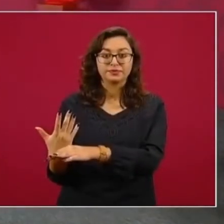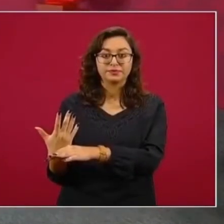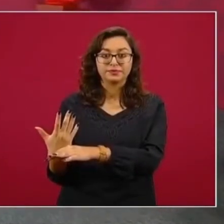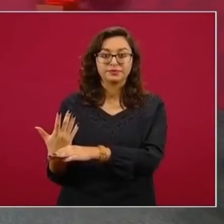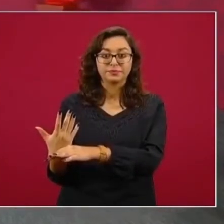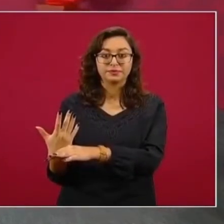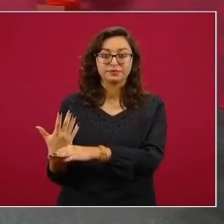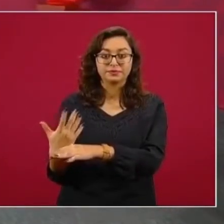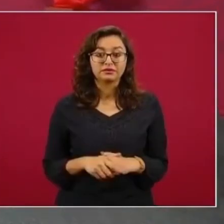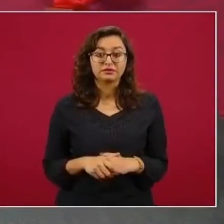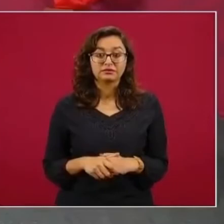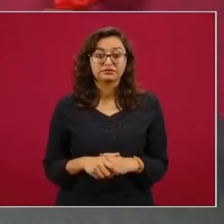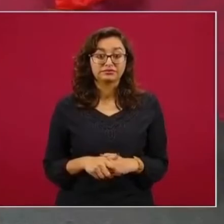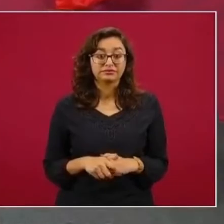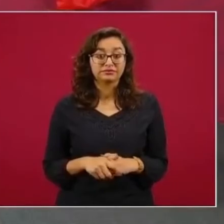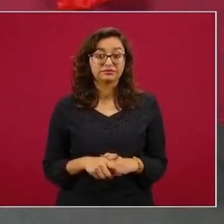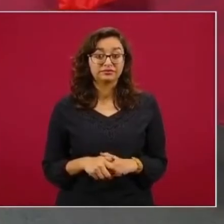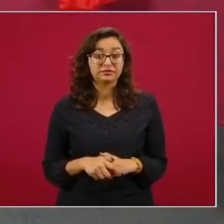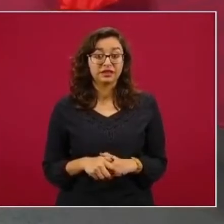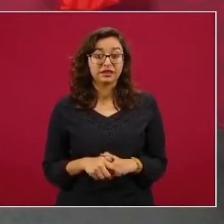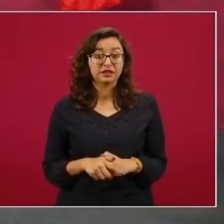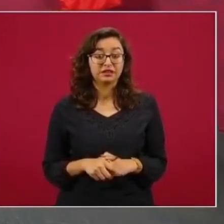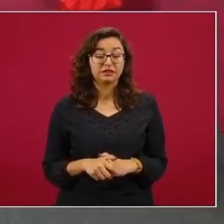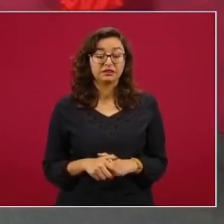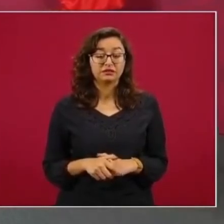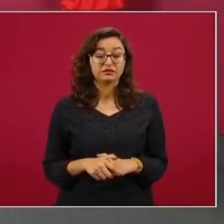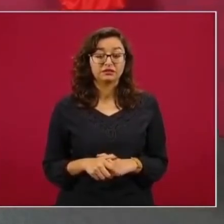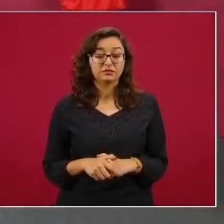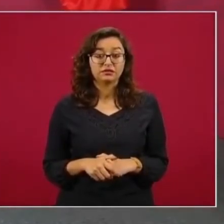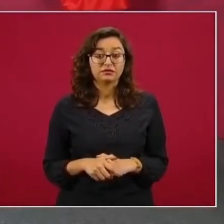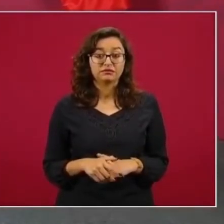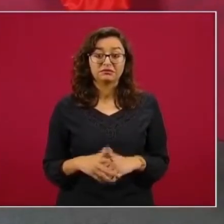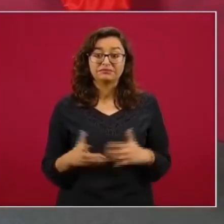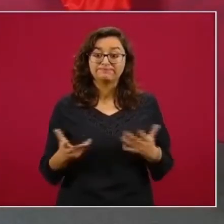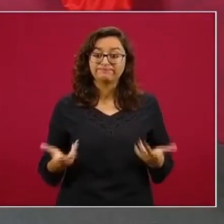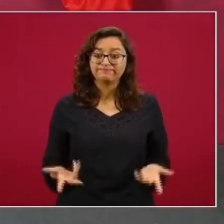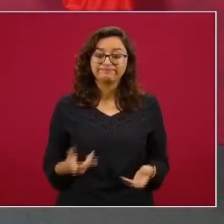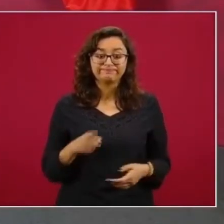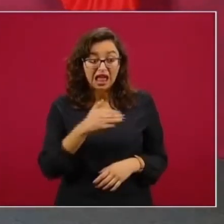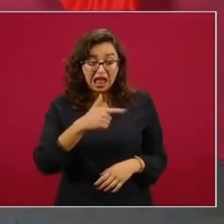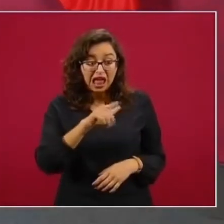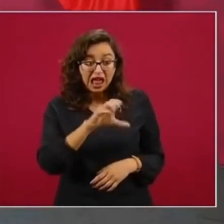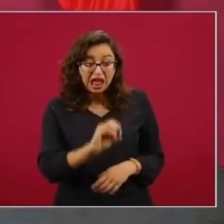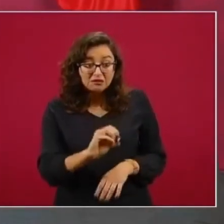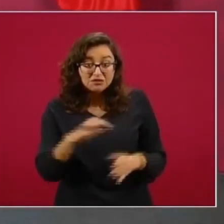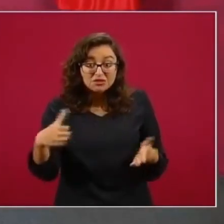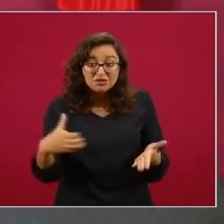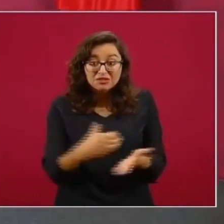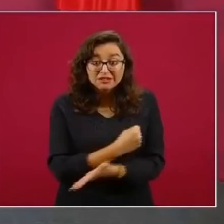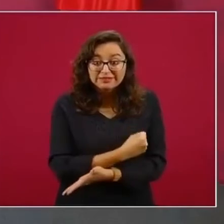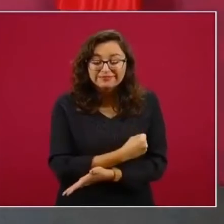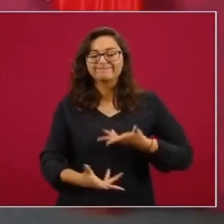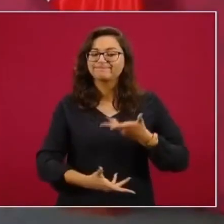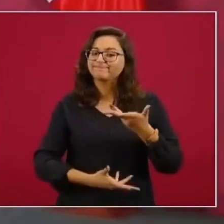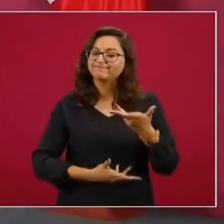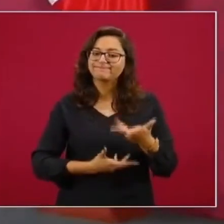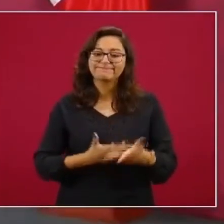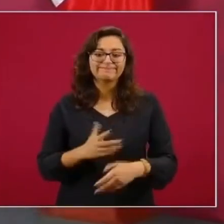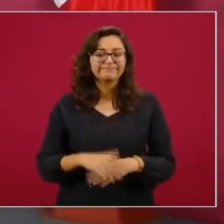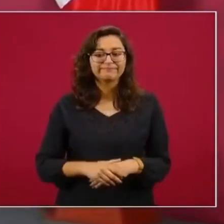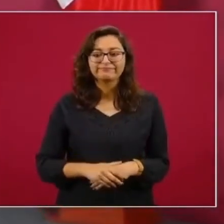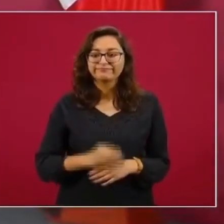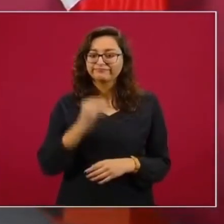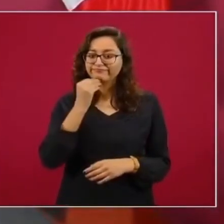si ganábamos, o que no querían verse en la necesidad de aplicar